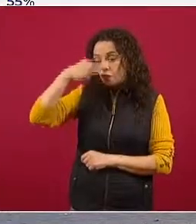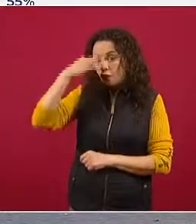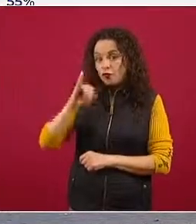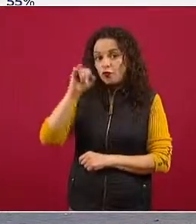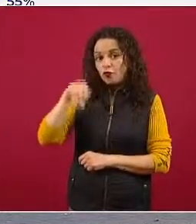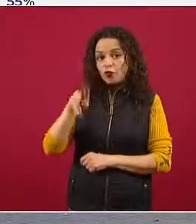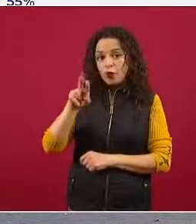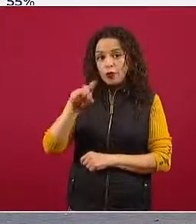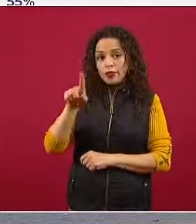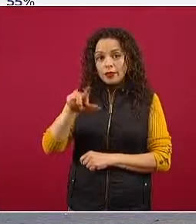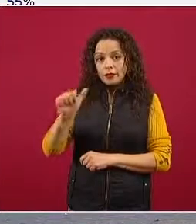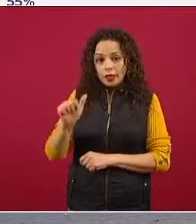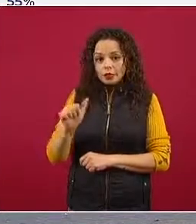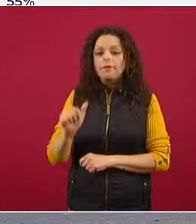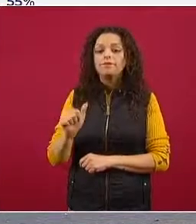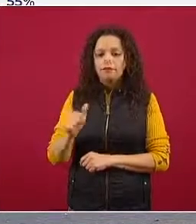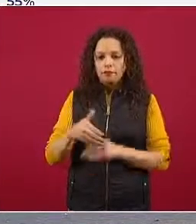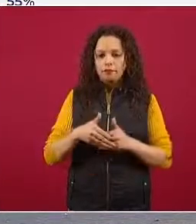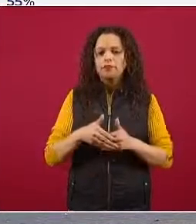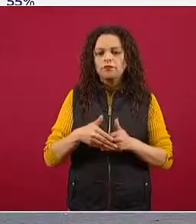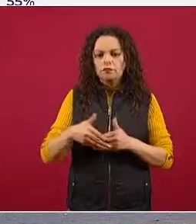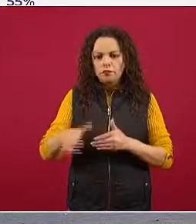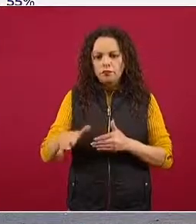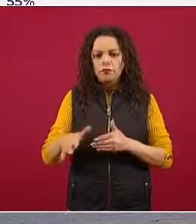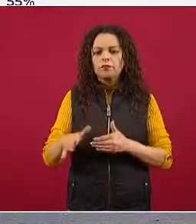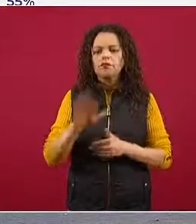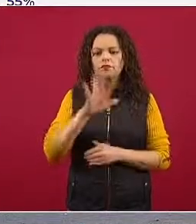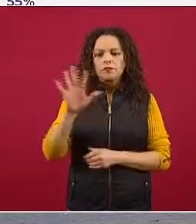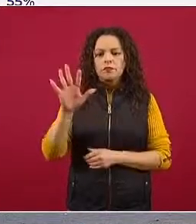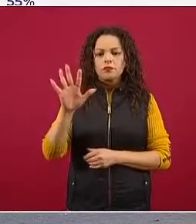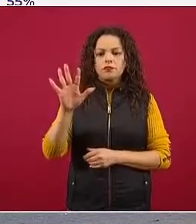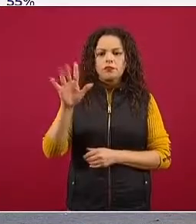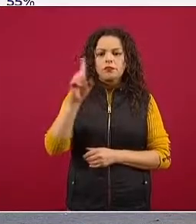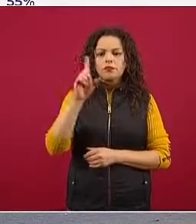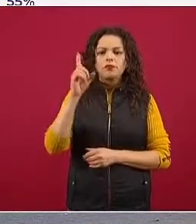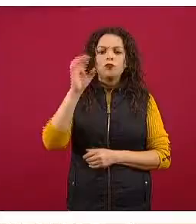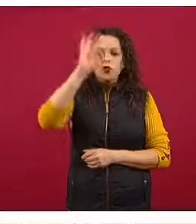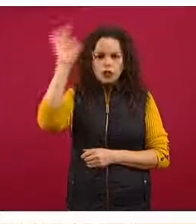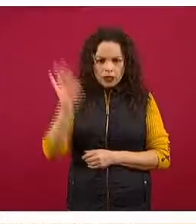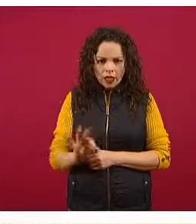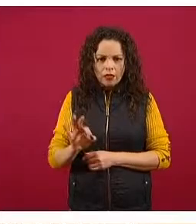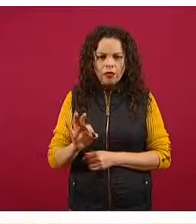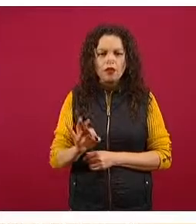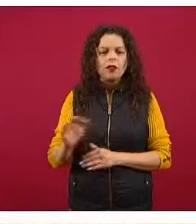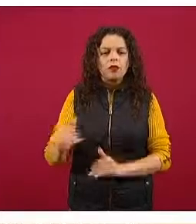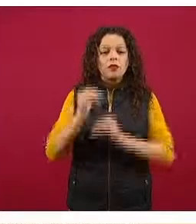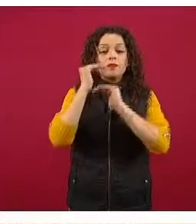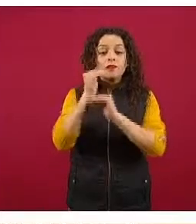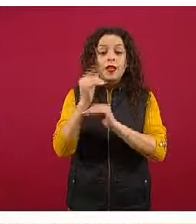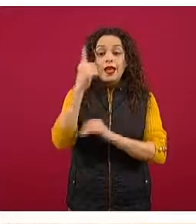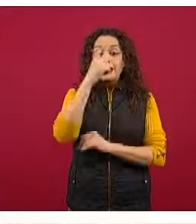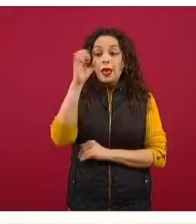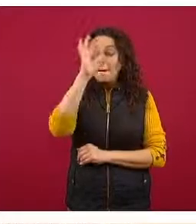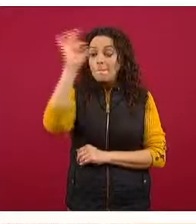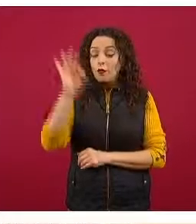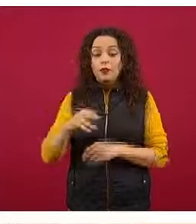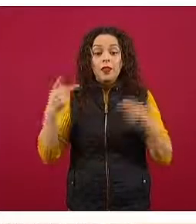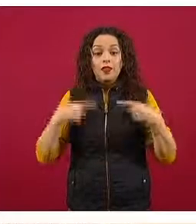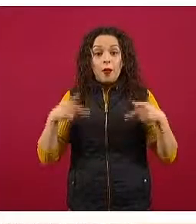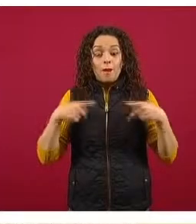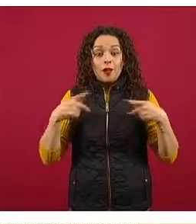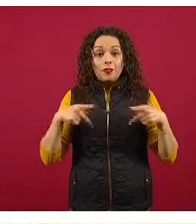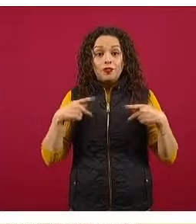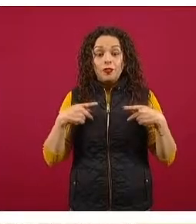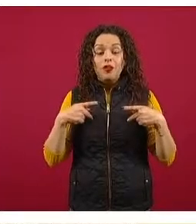del 55% a nivel nacional, una meta cubierta de más del 100% del personal de salud que se